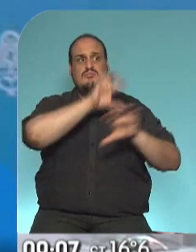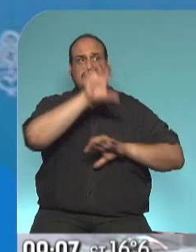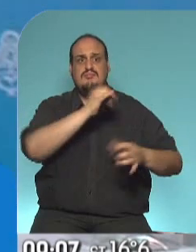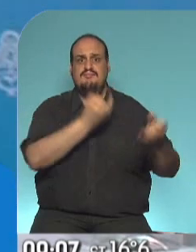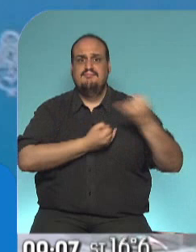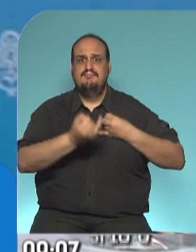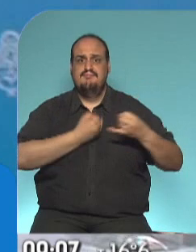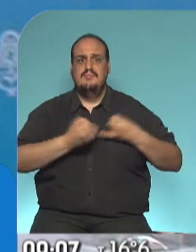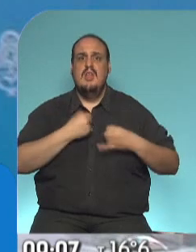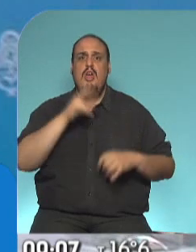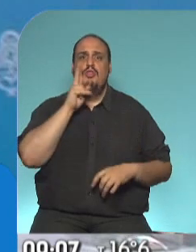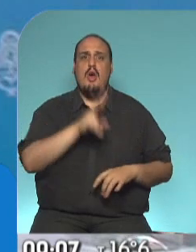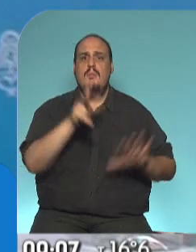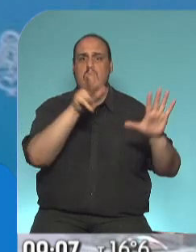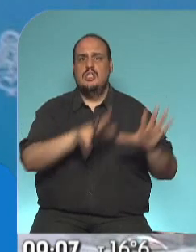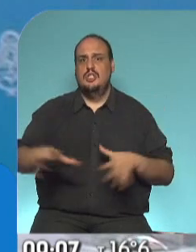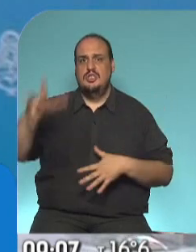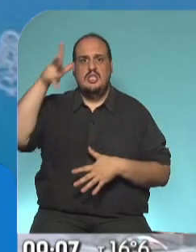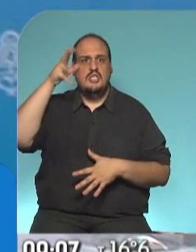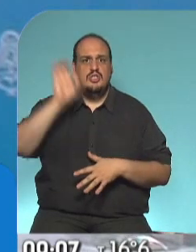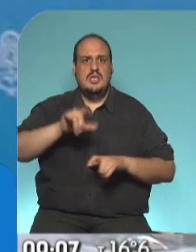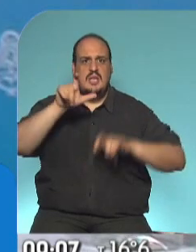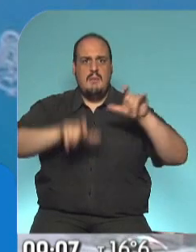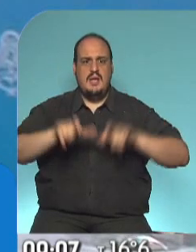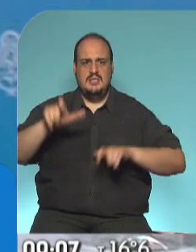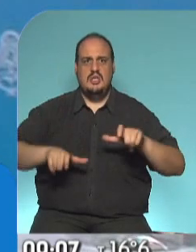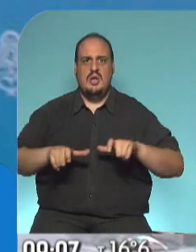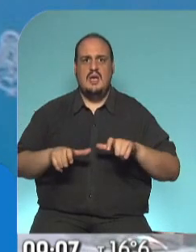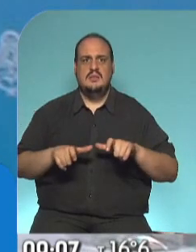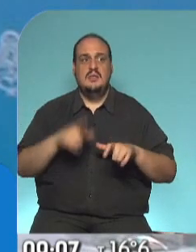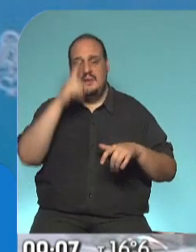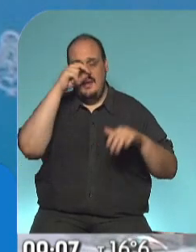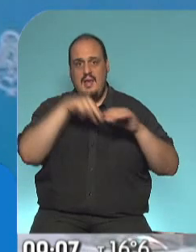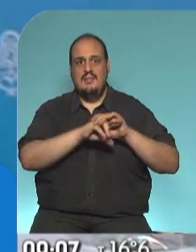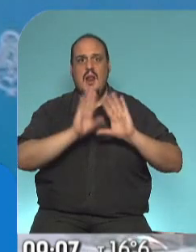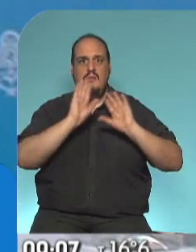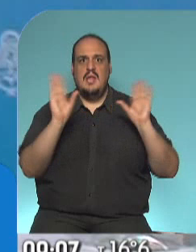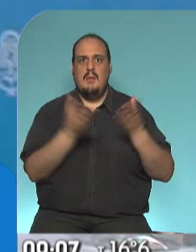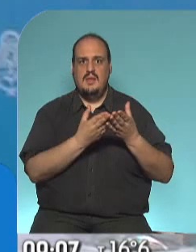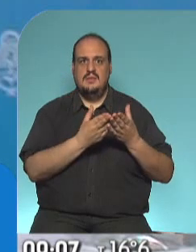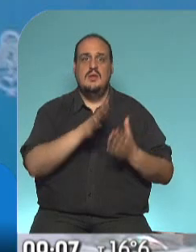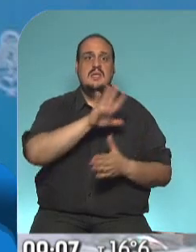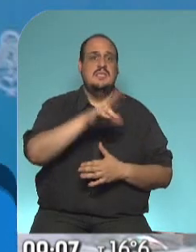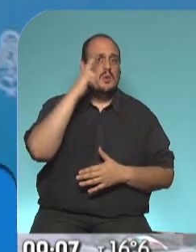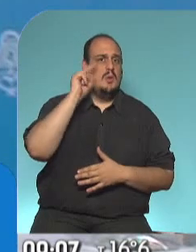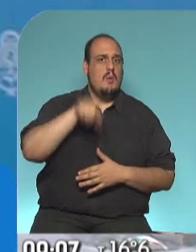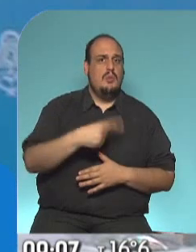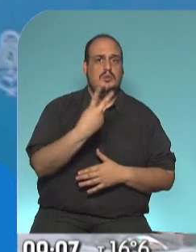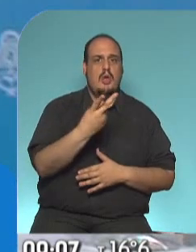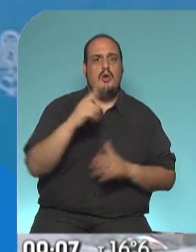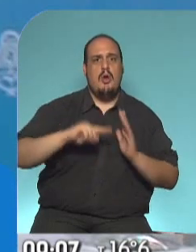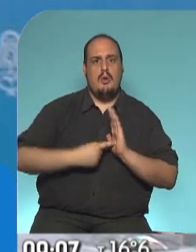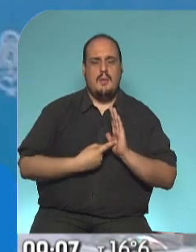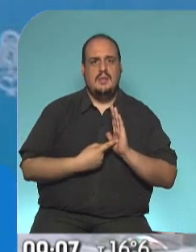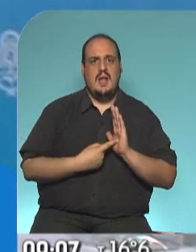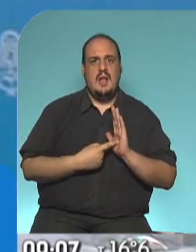notificado 2.880 casos internados en terapia intensiva 59.2 corresponden la ciudad